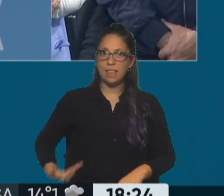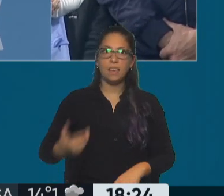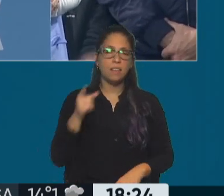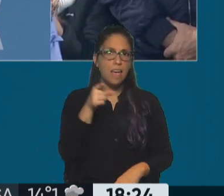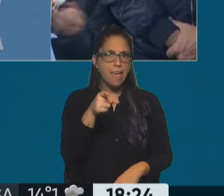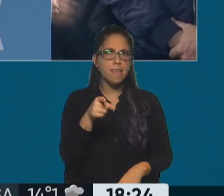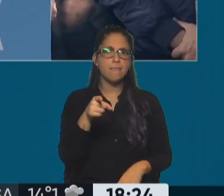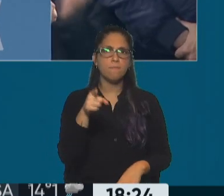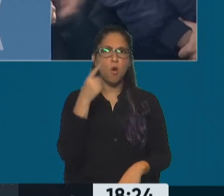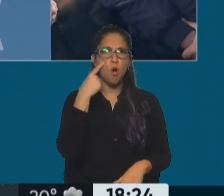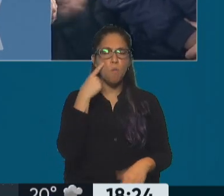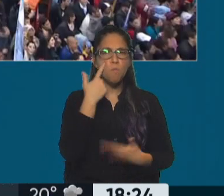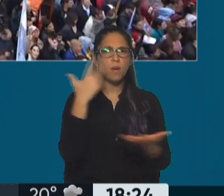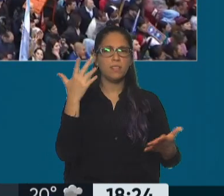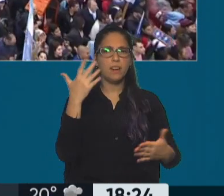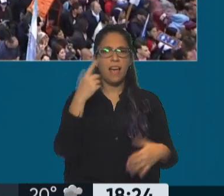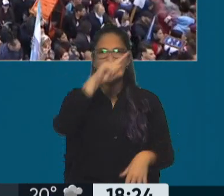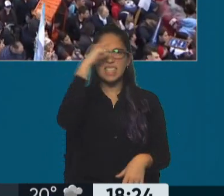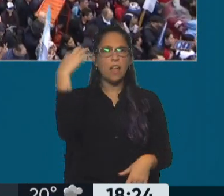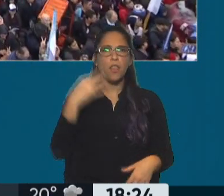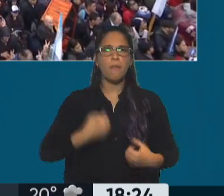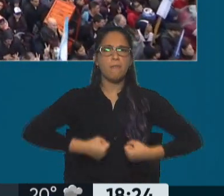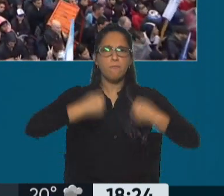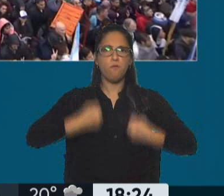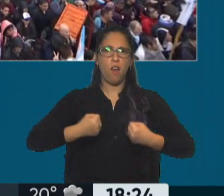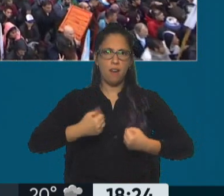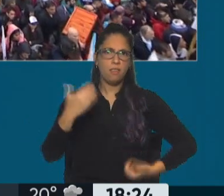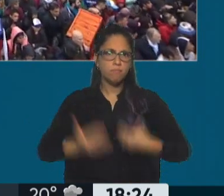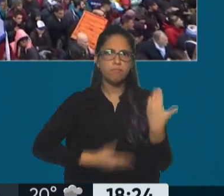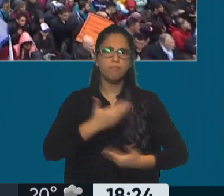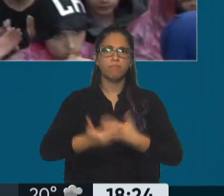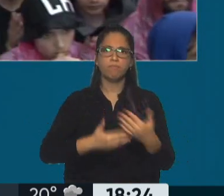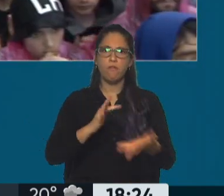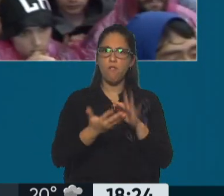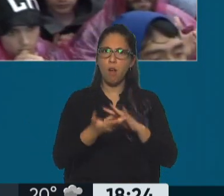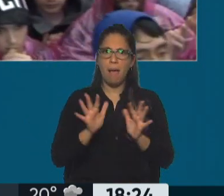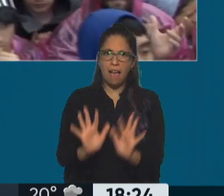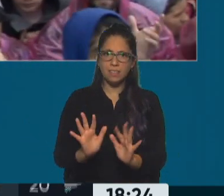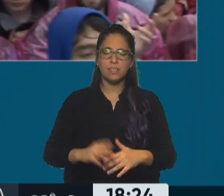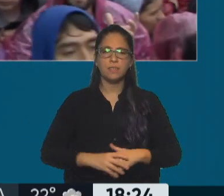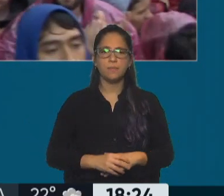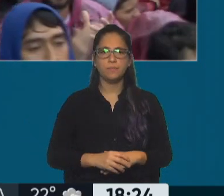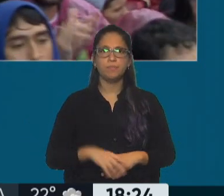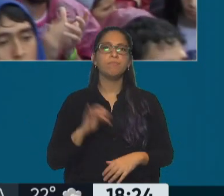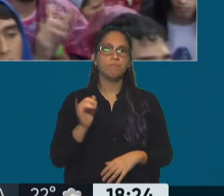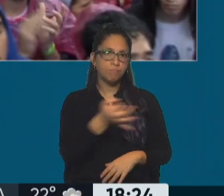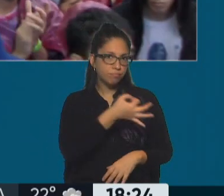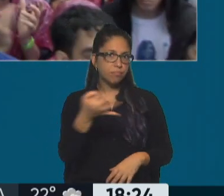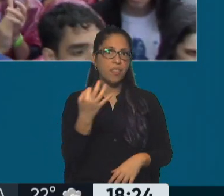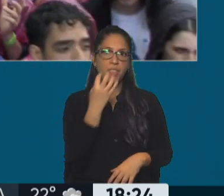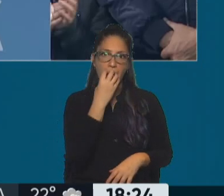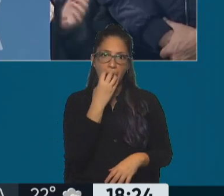se marca el curso, ¿no?, de que el Estado debe ser fuerte de acá en adelante y continuar con esa perspectiva, claro, ¿no? Claro que sí, Diana. El problema es que la